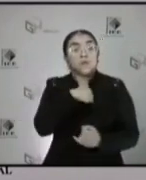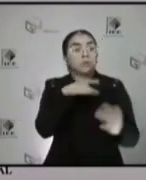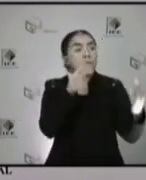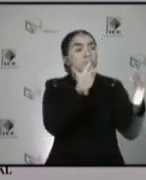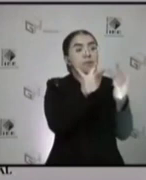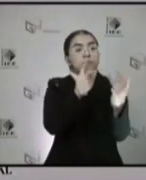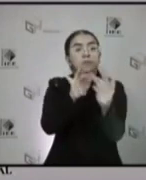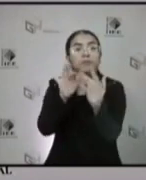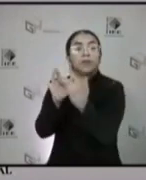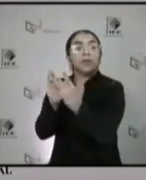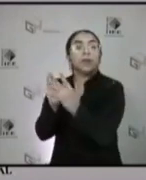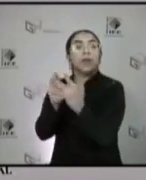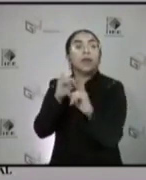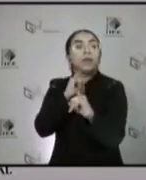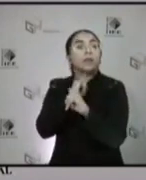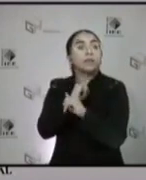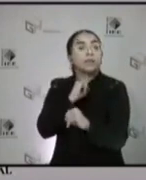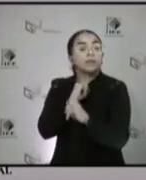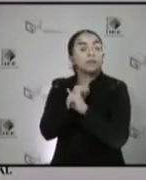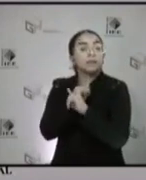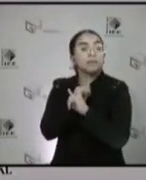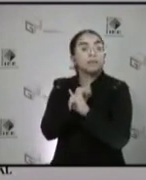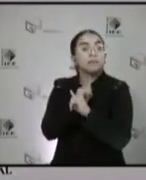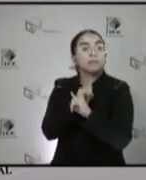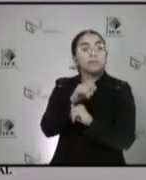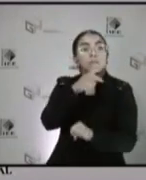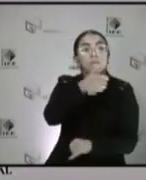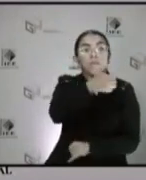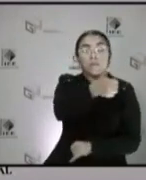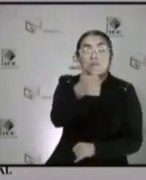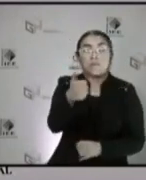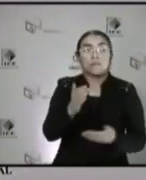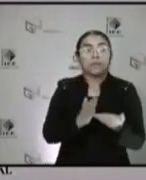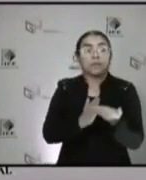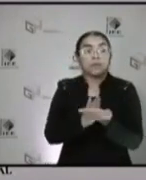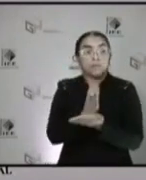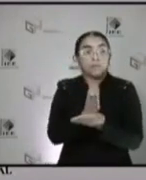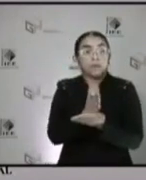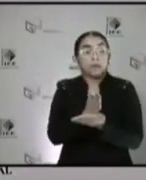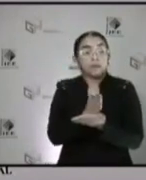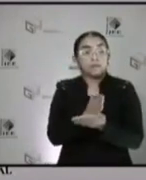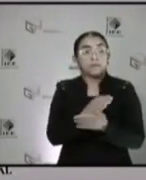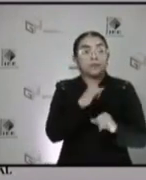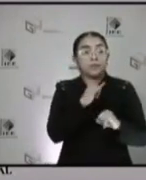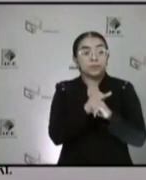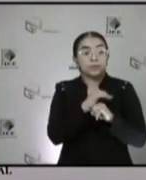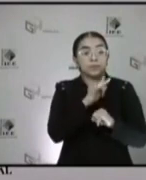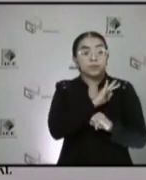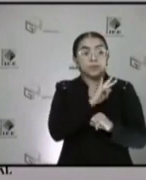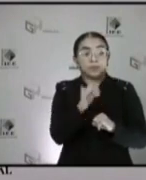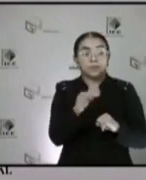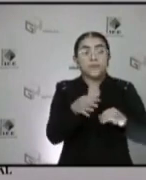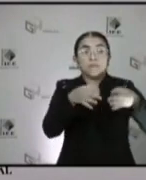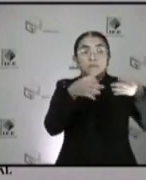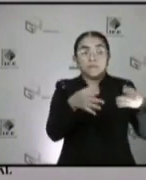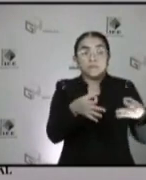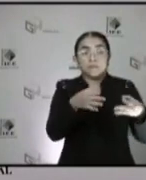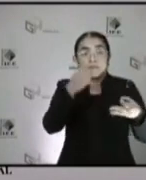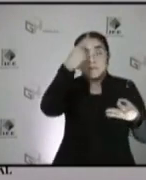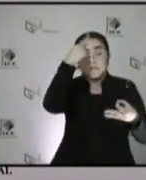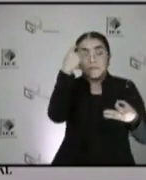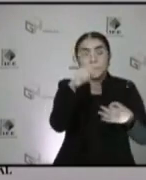el Estado, para lograr que todos tengan acceso al programa telemedicina y con esto podremos garantizar la atención